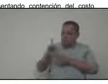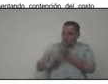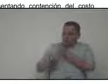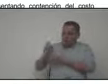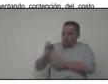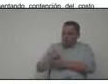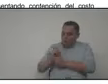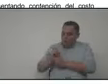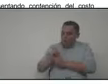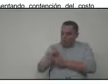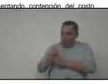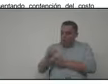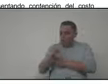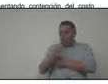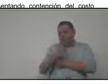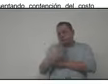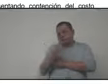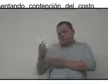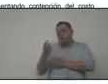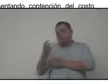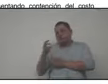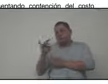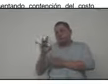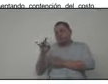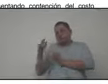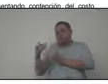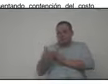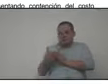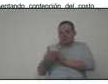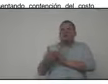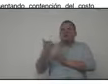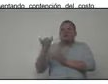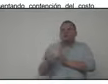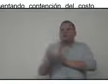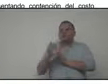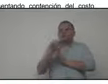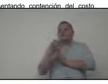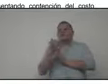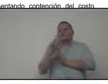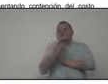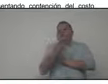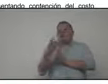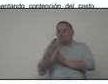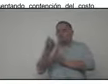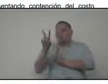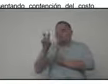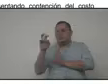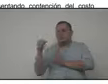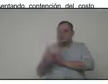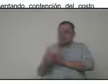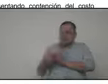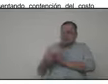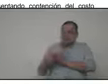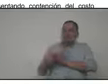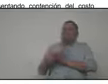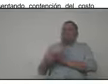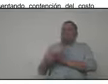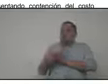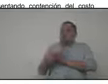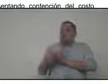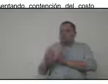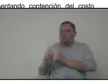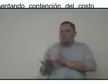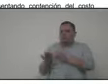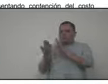pasado, de 215 mil, el costo fue de 217 mil. Entonces,